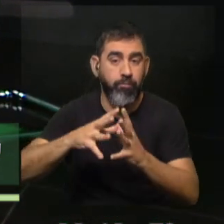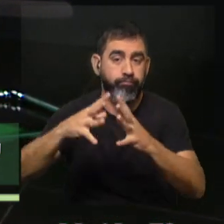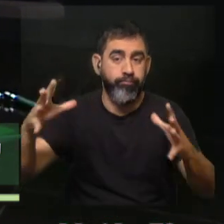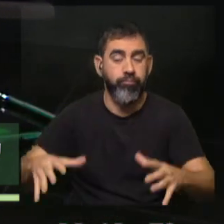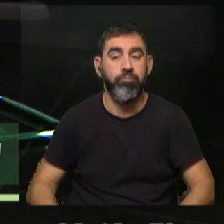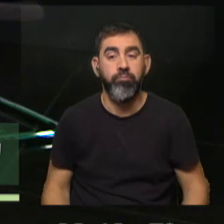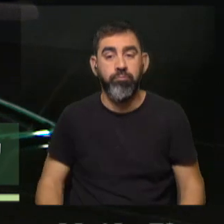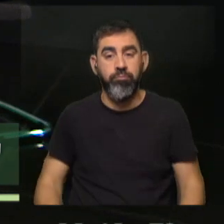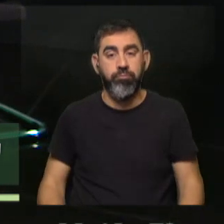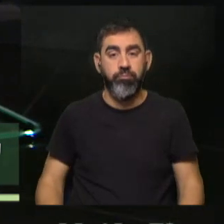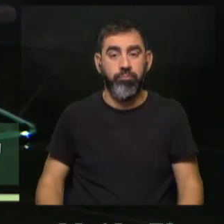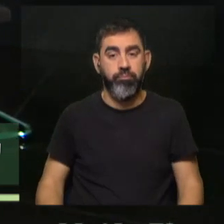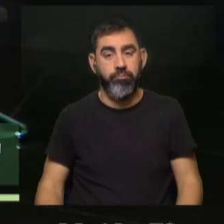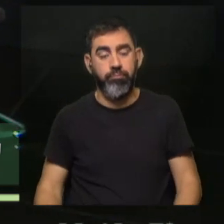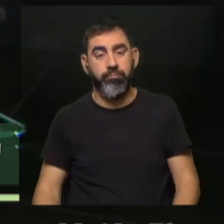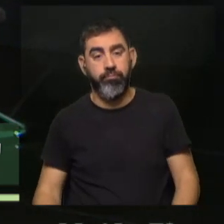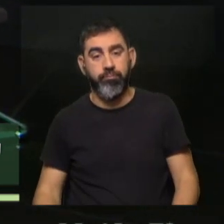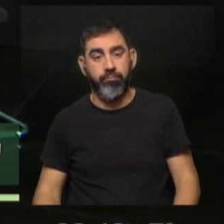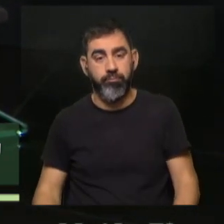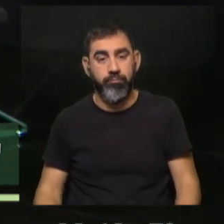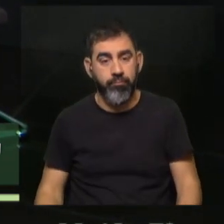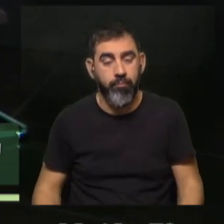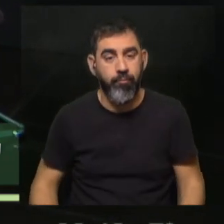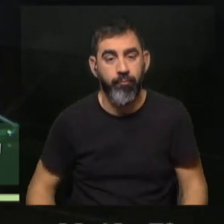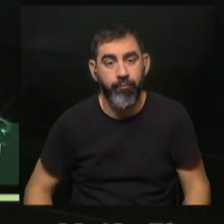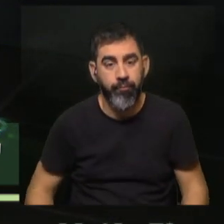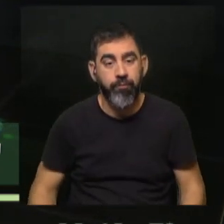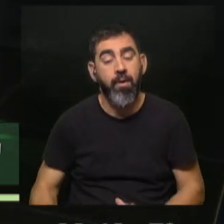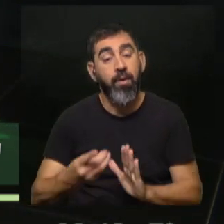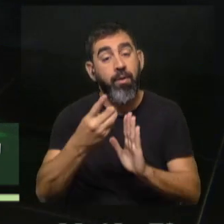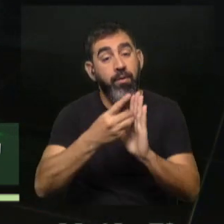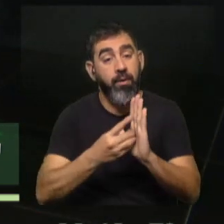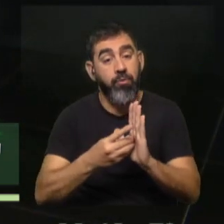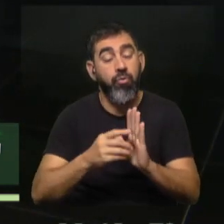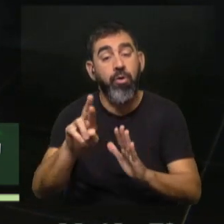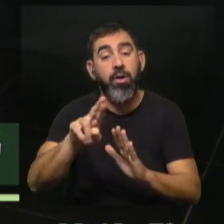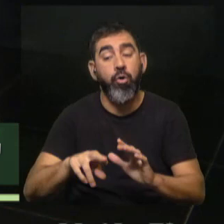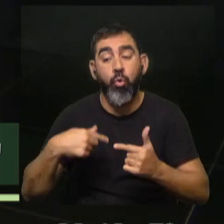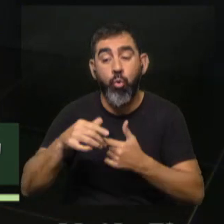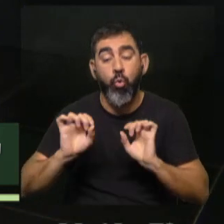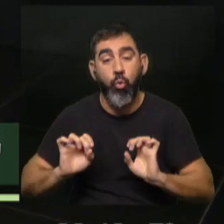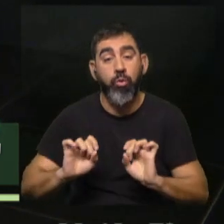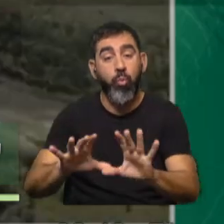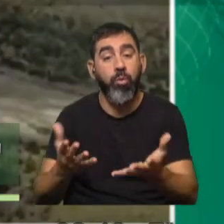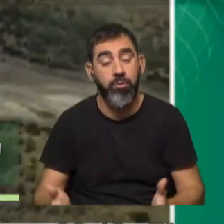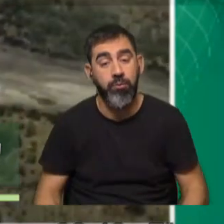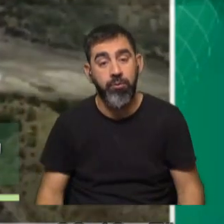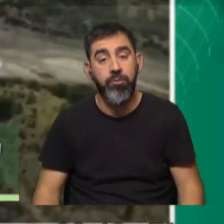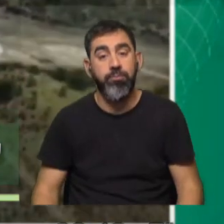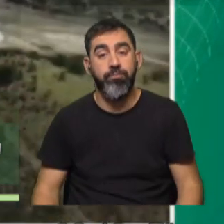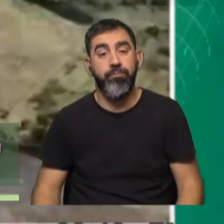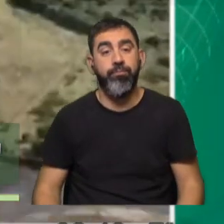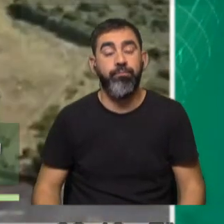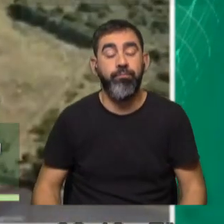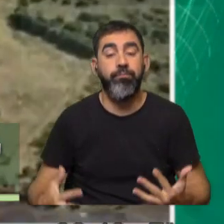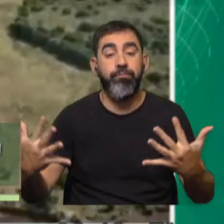se ha venido trabajando además en los últimos años no pero tenemos el dato claro es que la Cuenca sigue contaminada tenemos en los